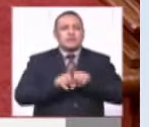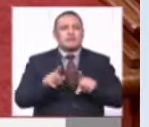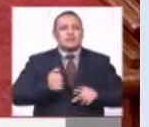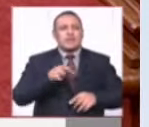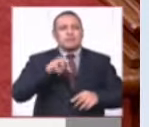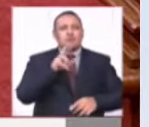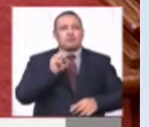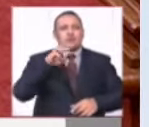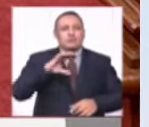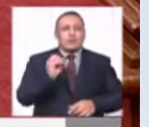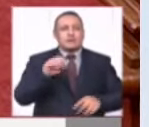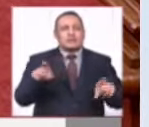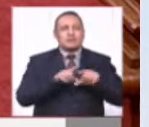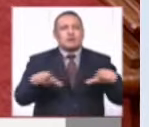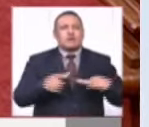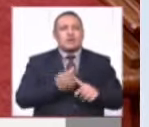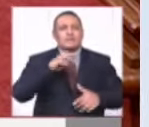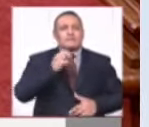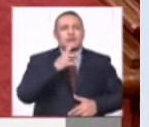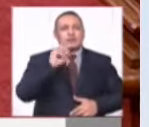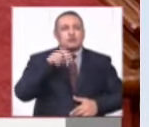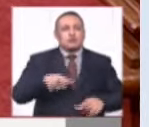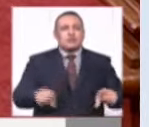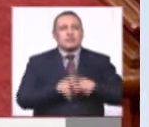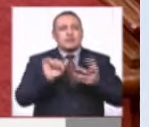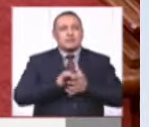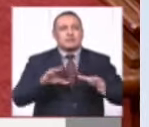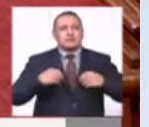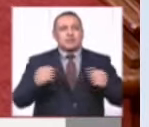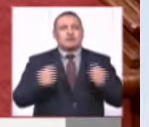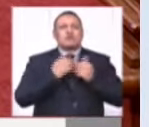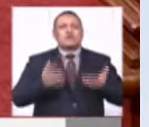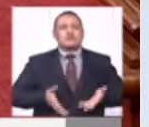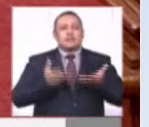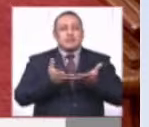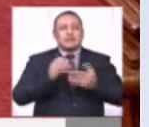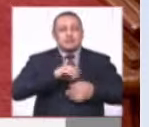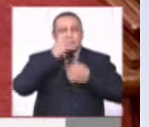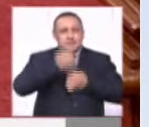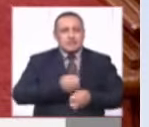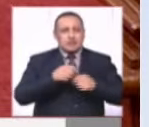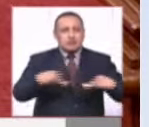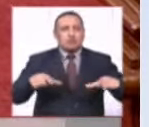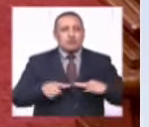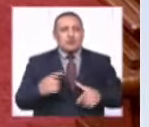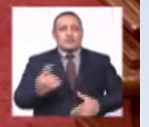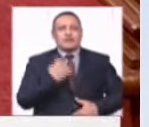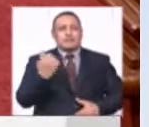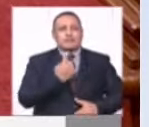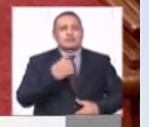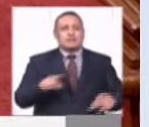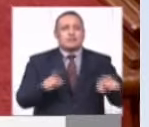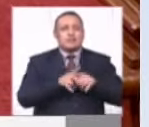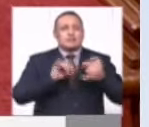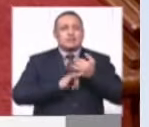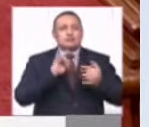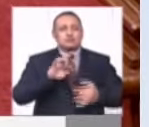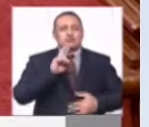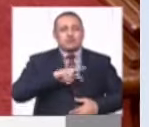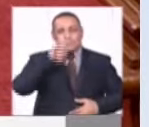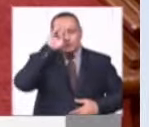Apurímac al puerto de Marcona y que va a permitir traer la carga minera de la zona, de la zona sur del